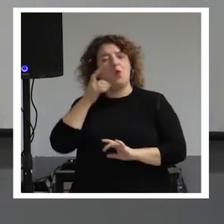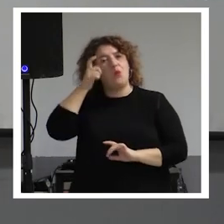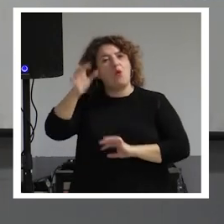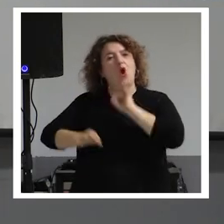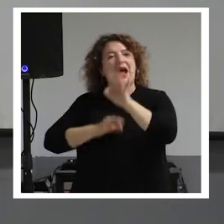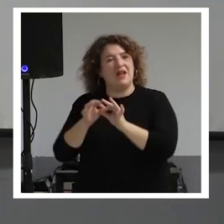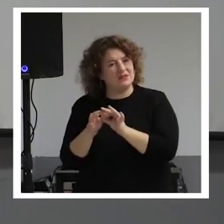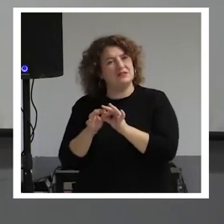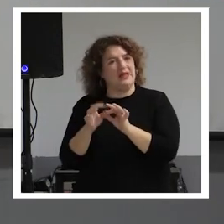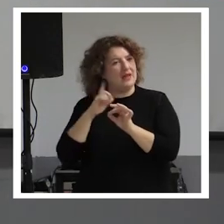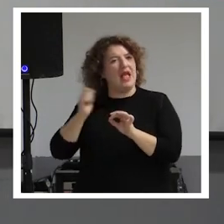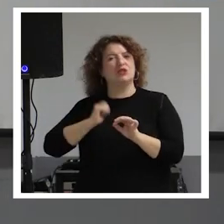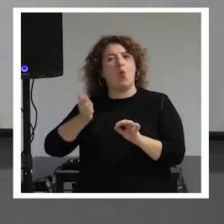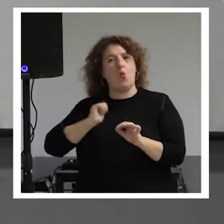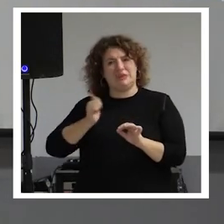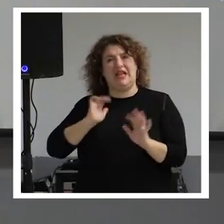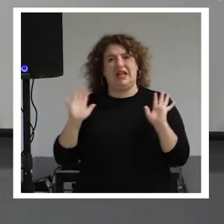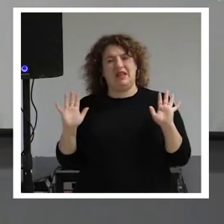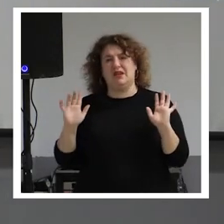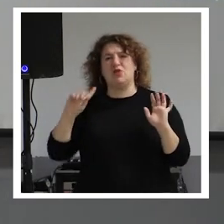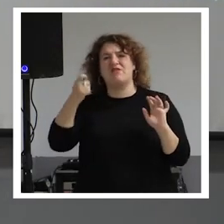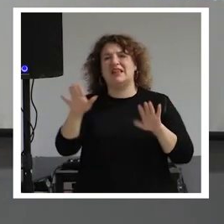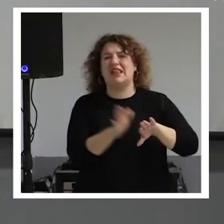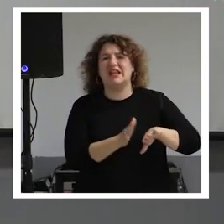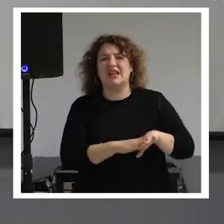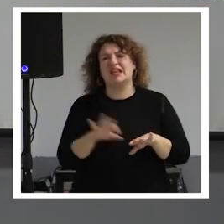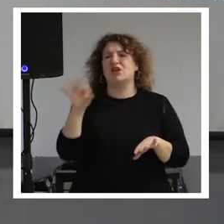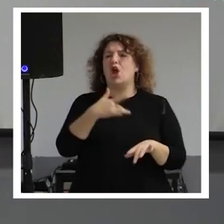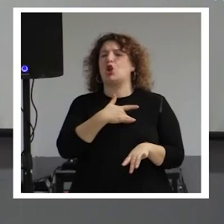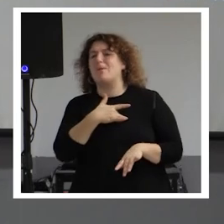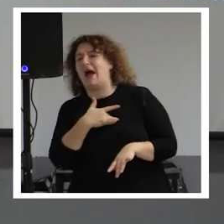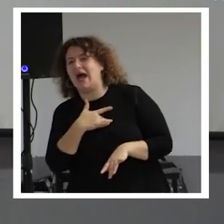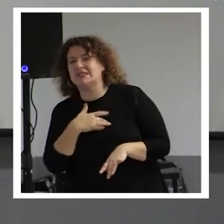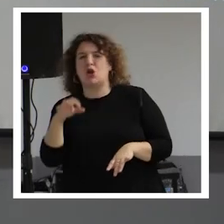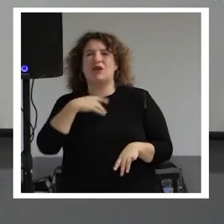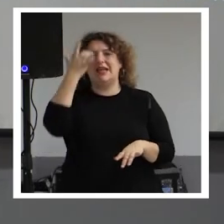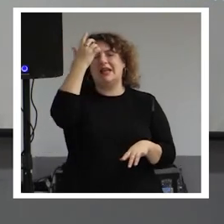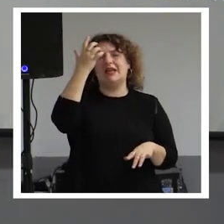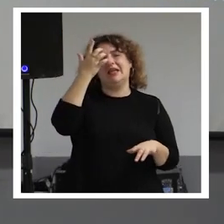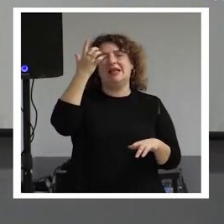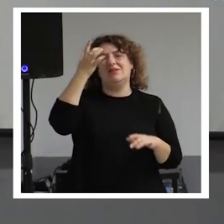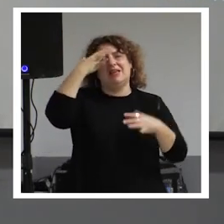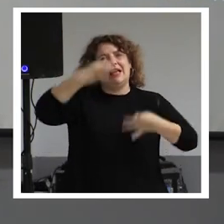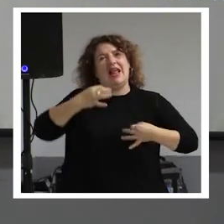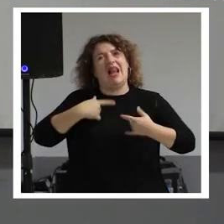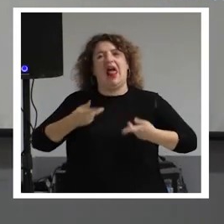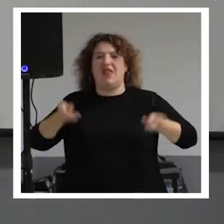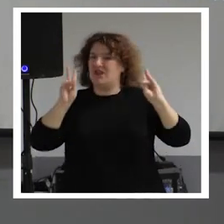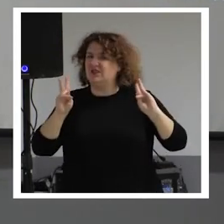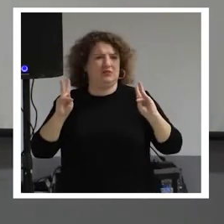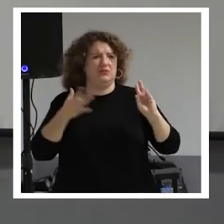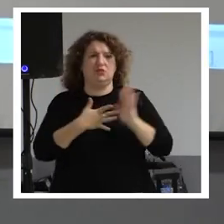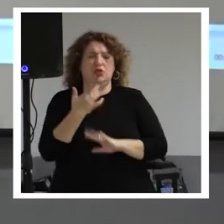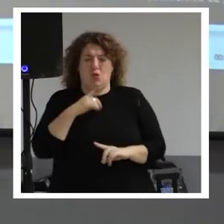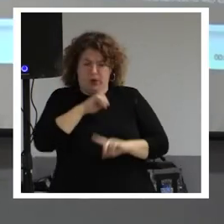es que la ley le dé facultades al pueblo organizado para que constituirte como pueblo